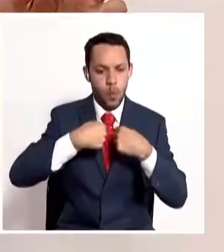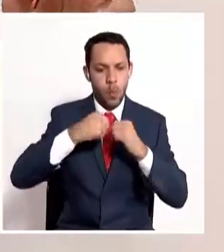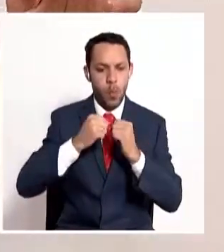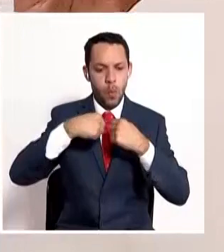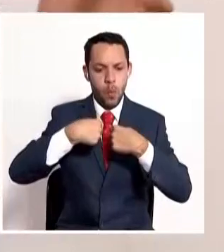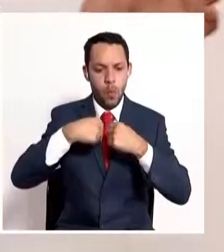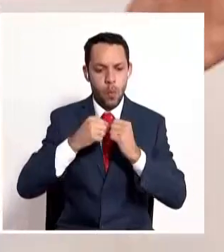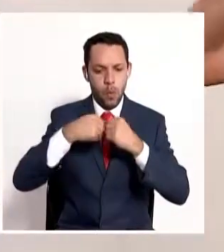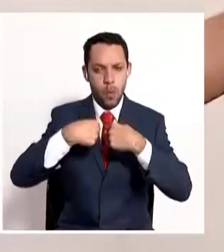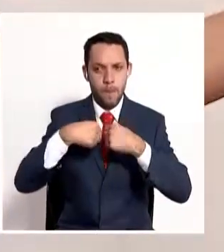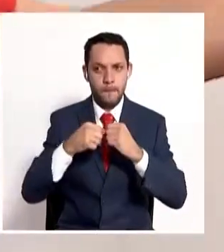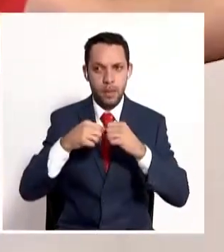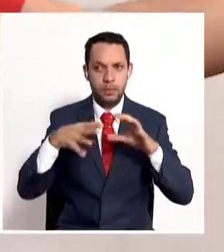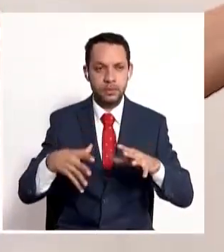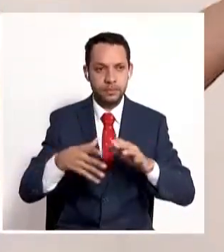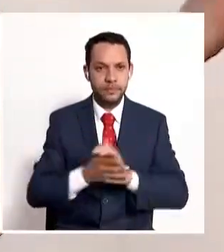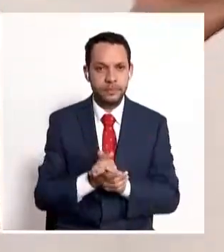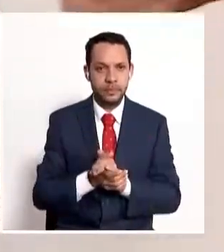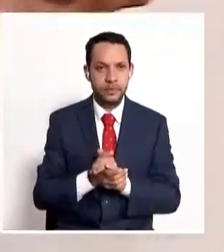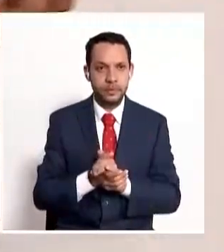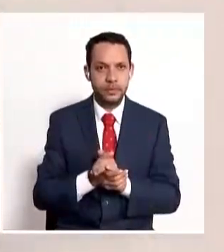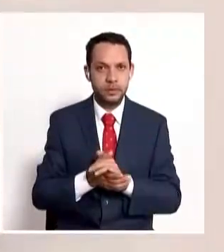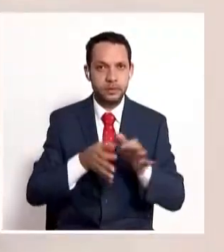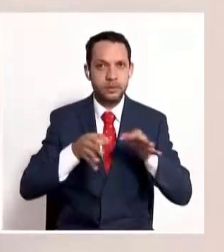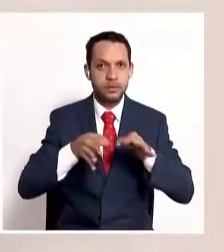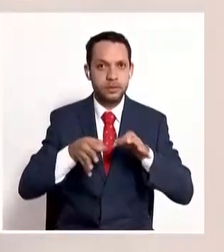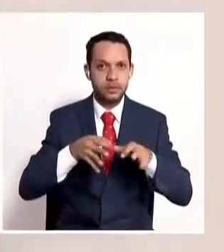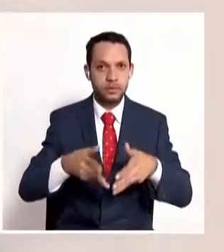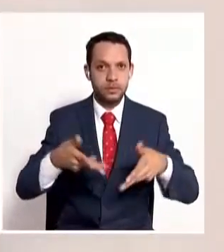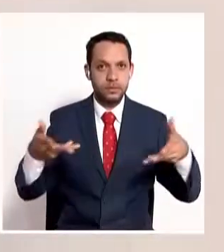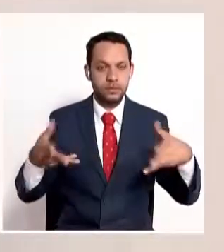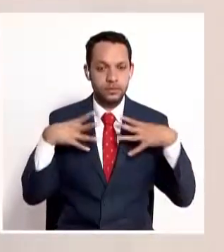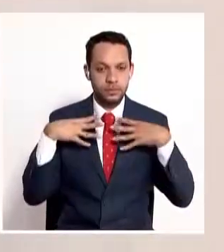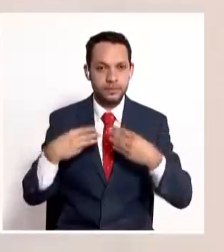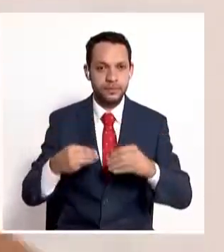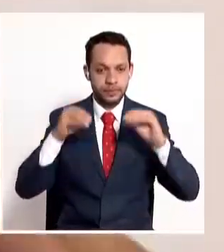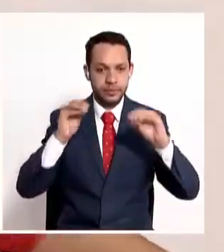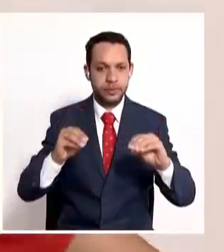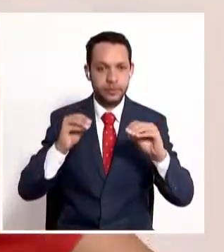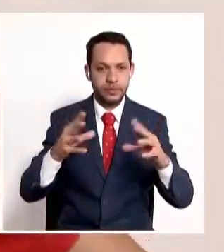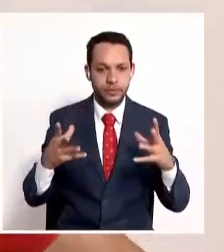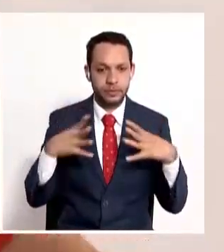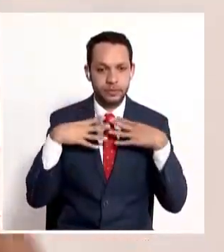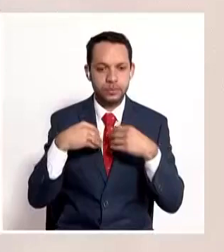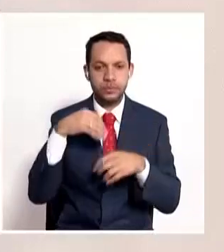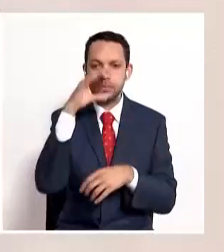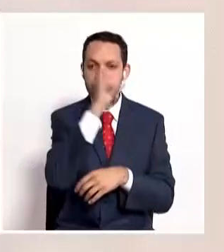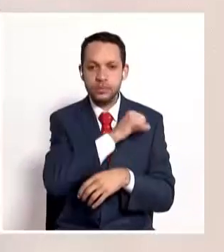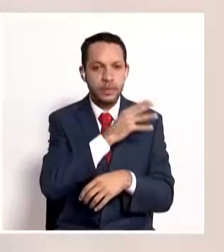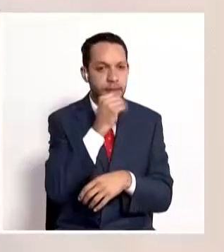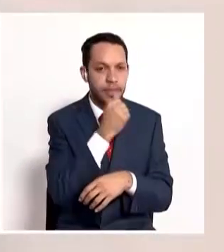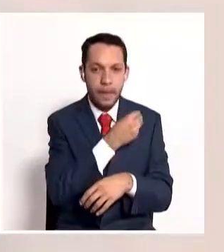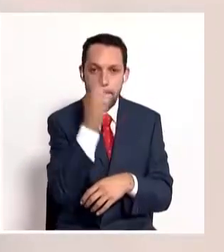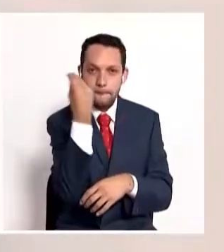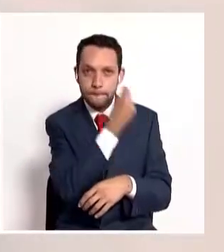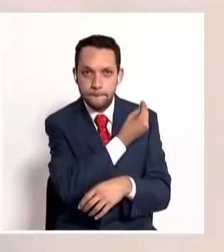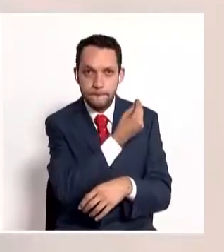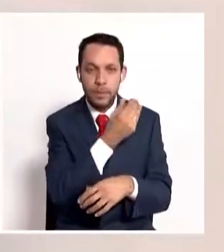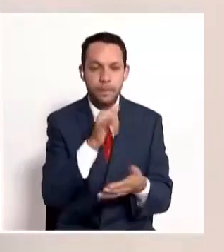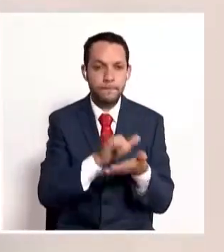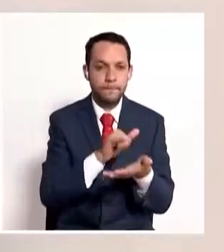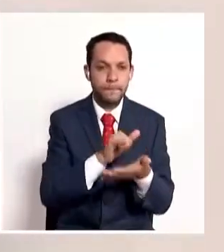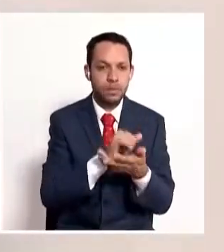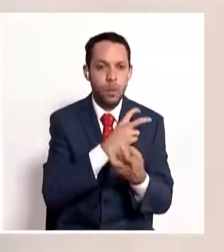que hay un proceso es cuando estamos acá no nos damos cuenta que entre para que este